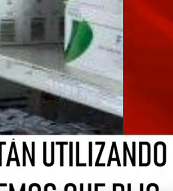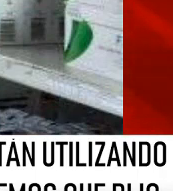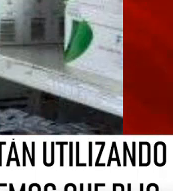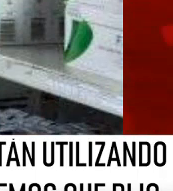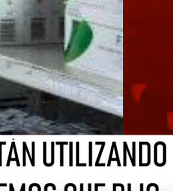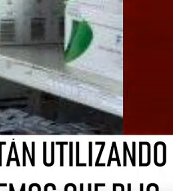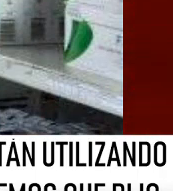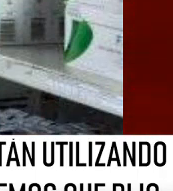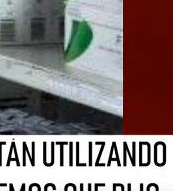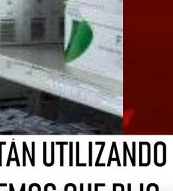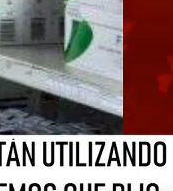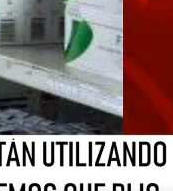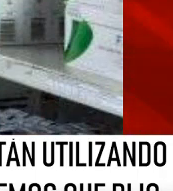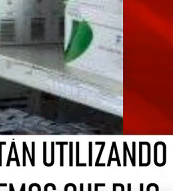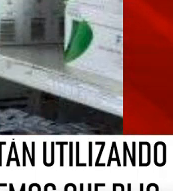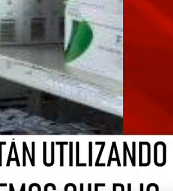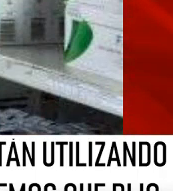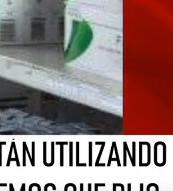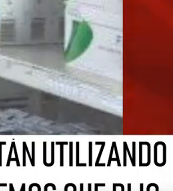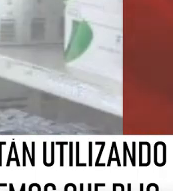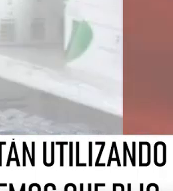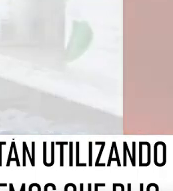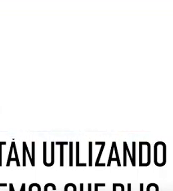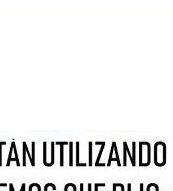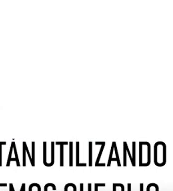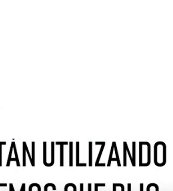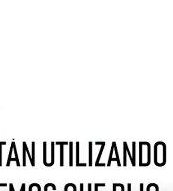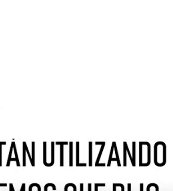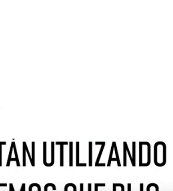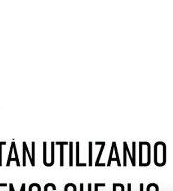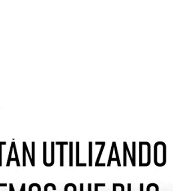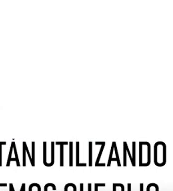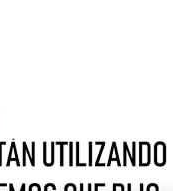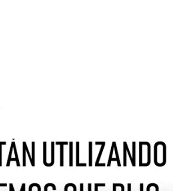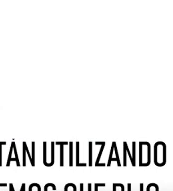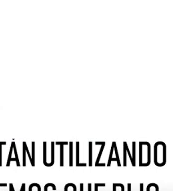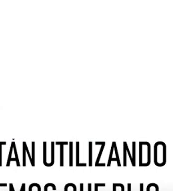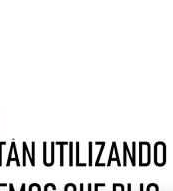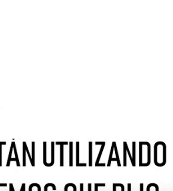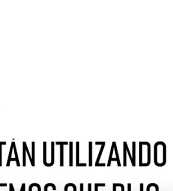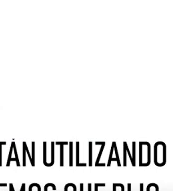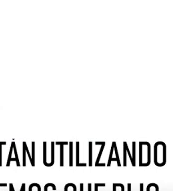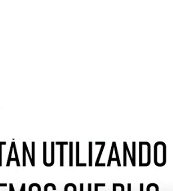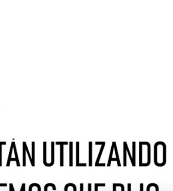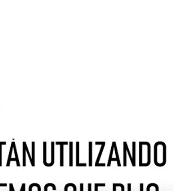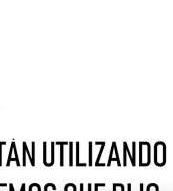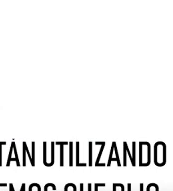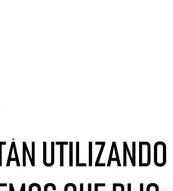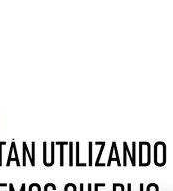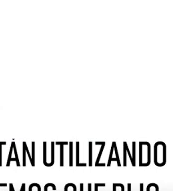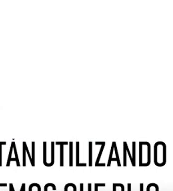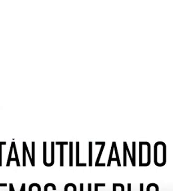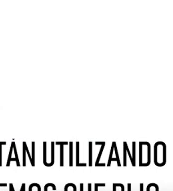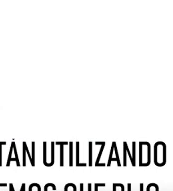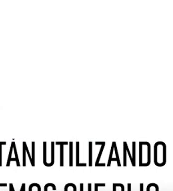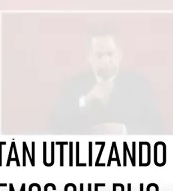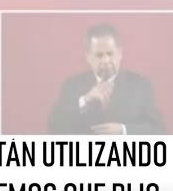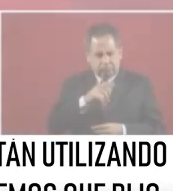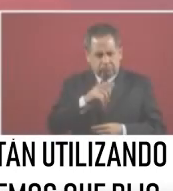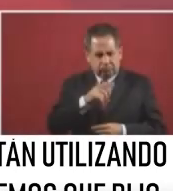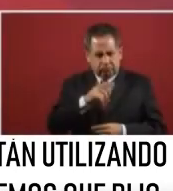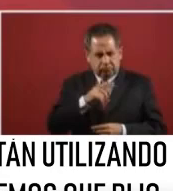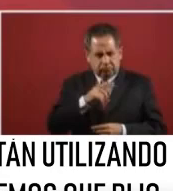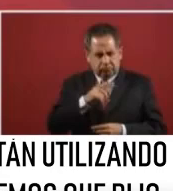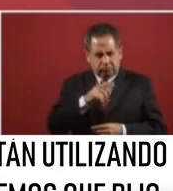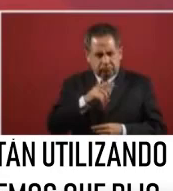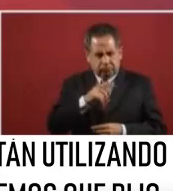al gobierno de andrés manuel lópez obrador no es culpa de los niños por supuesto y tampoco es culpa de sus padres tampoco